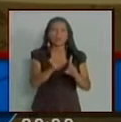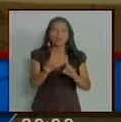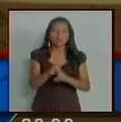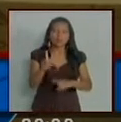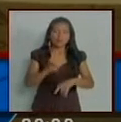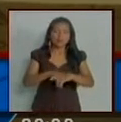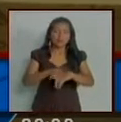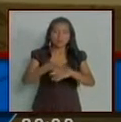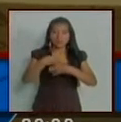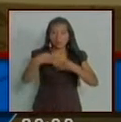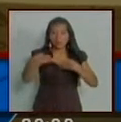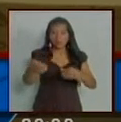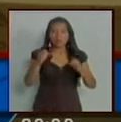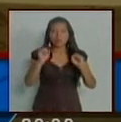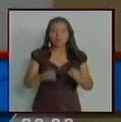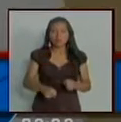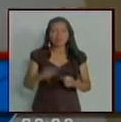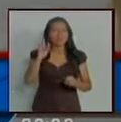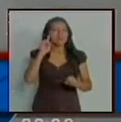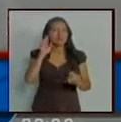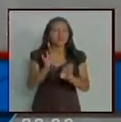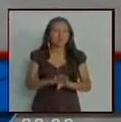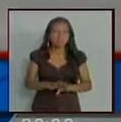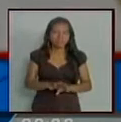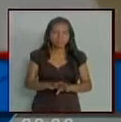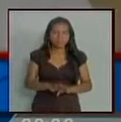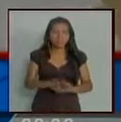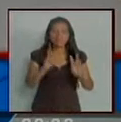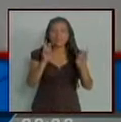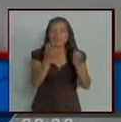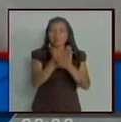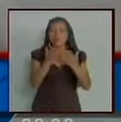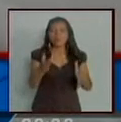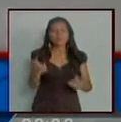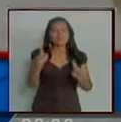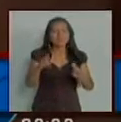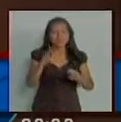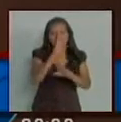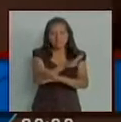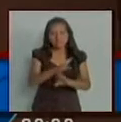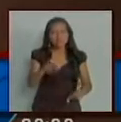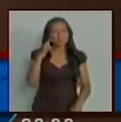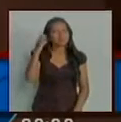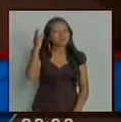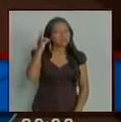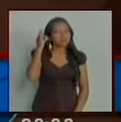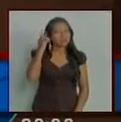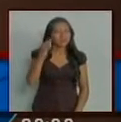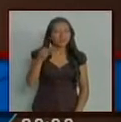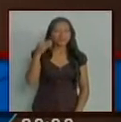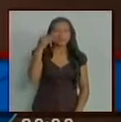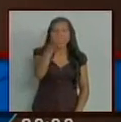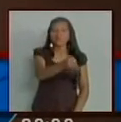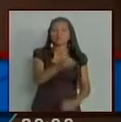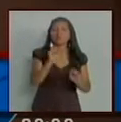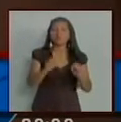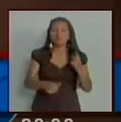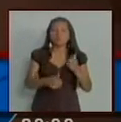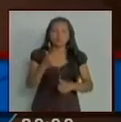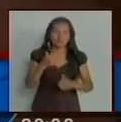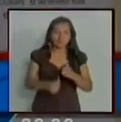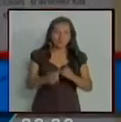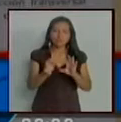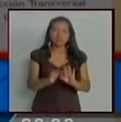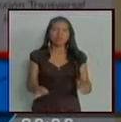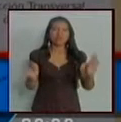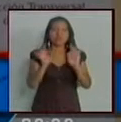la larga puede provocar sordera. El hecho de introducirse cuerpos extraños en la niñez también puede provocar daños en el futuro, por ello es importante